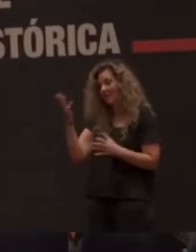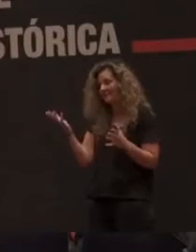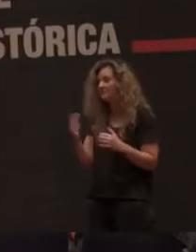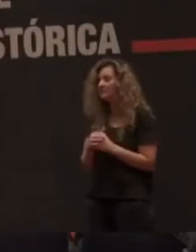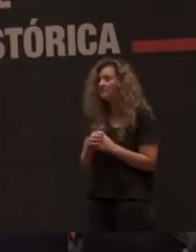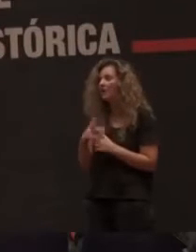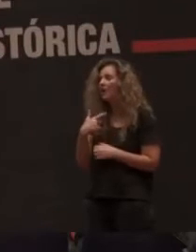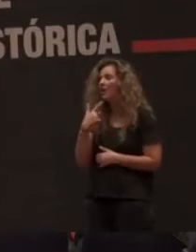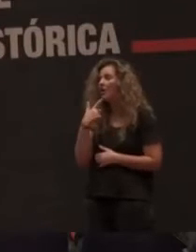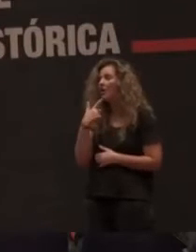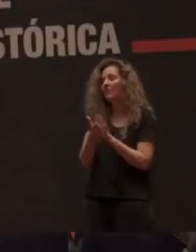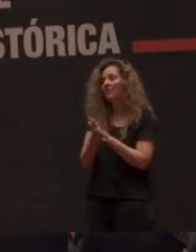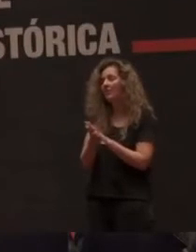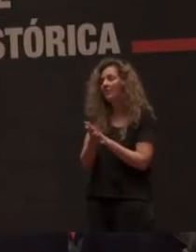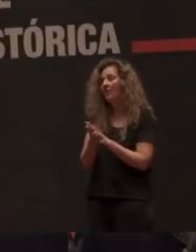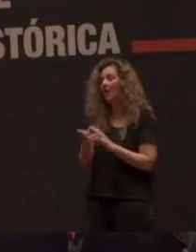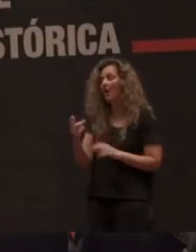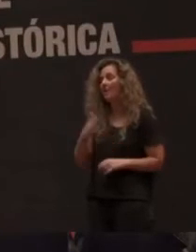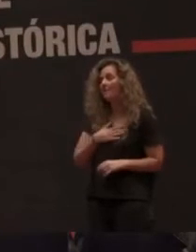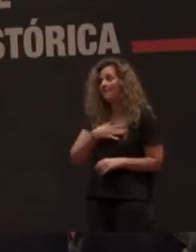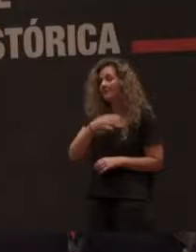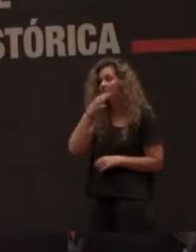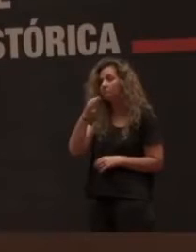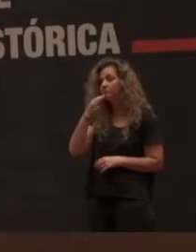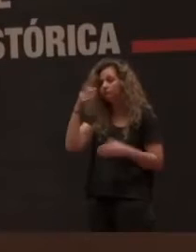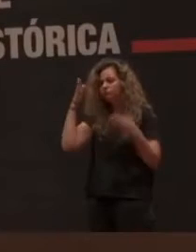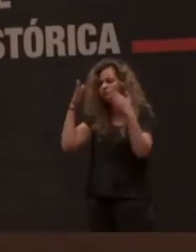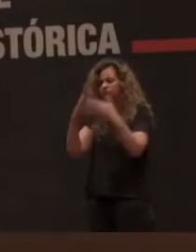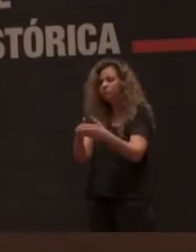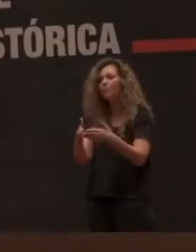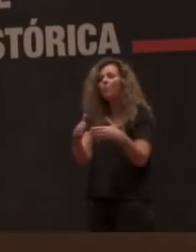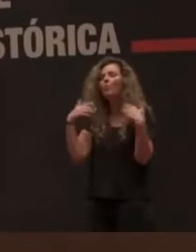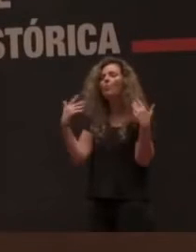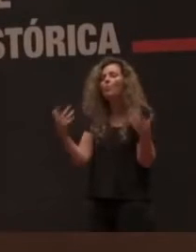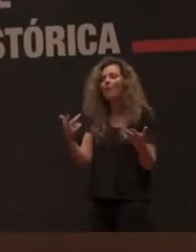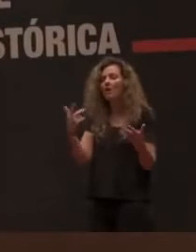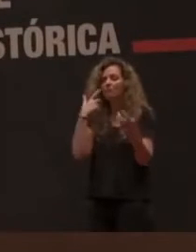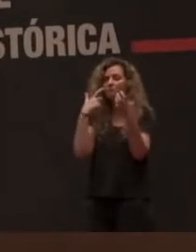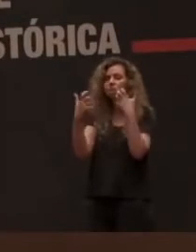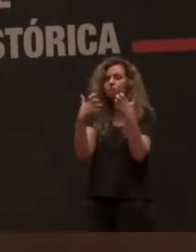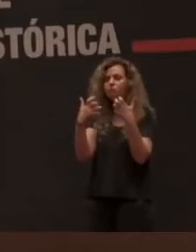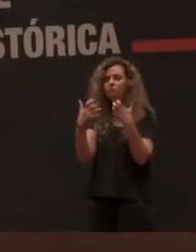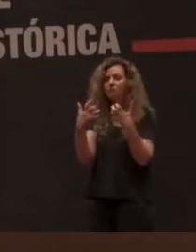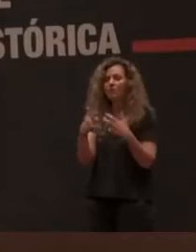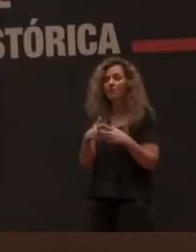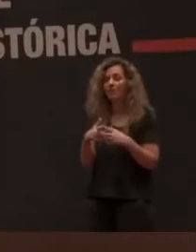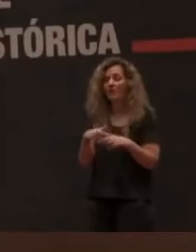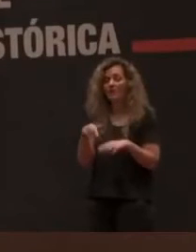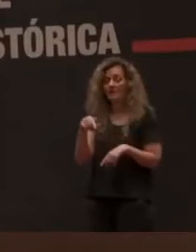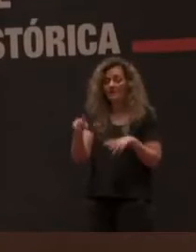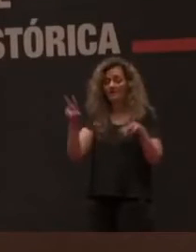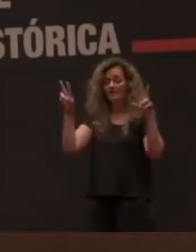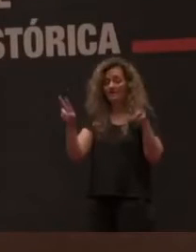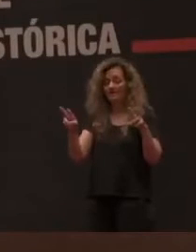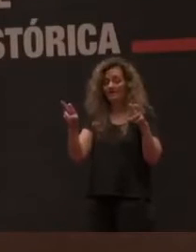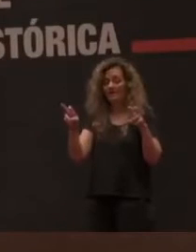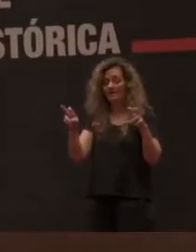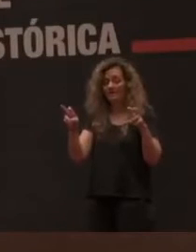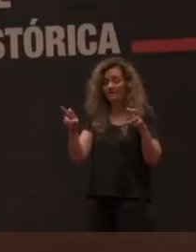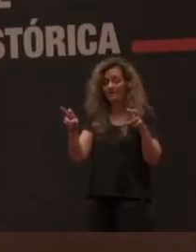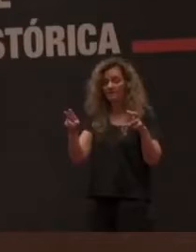é que tampouco a miña intervención se enfocaba en resaltar ese tipo de cuestións que, como digo,